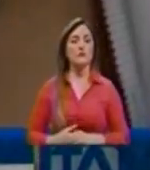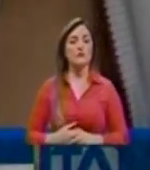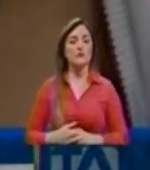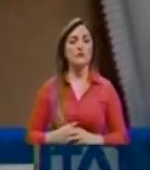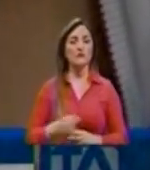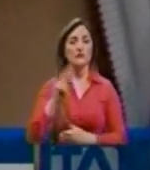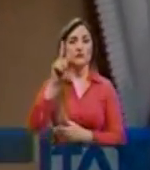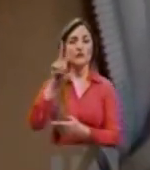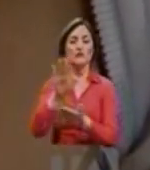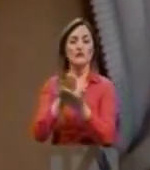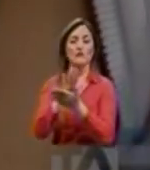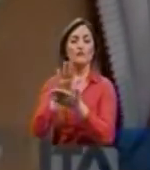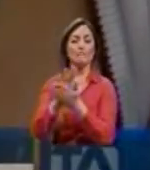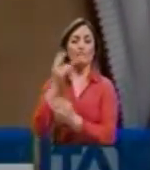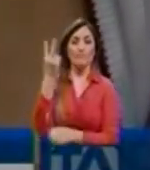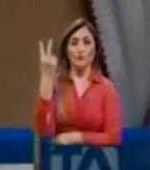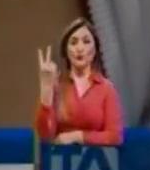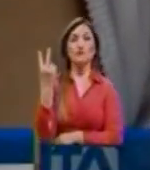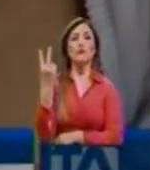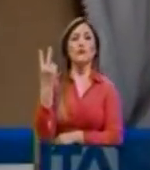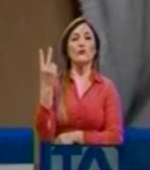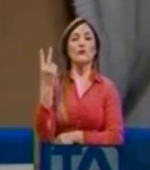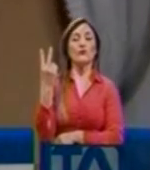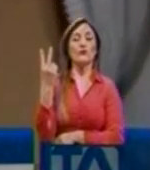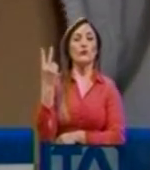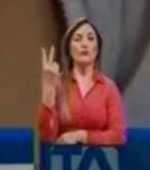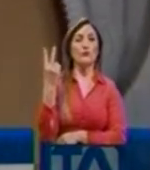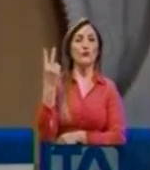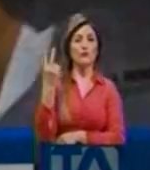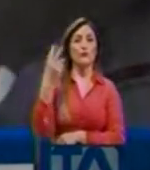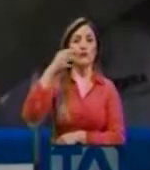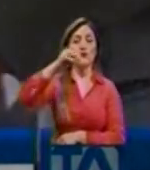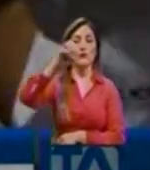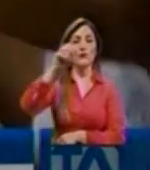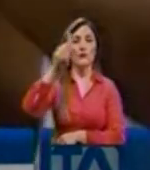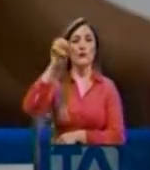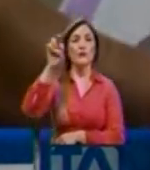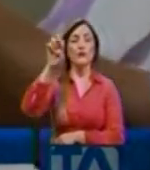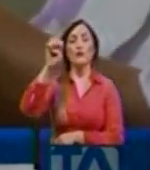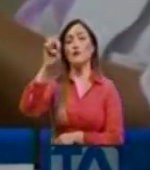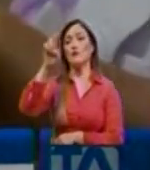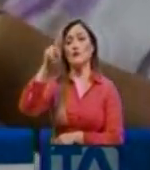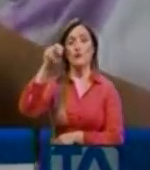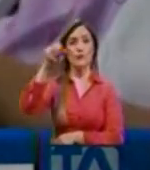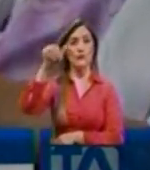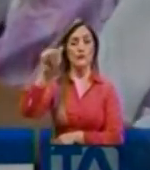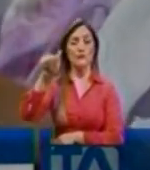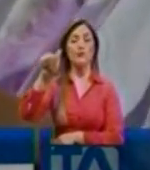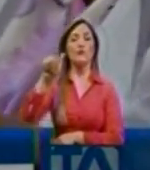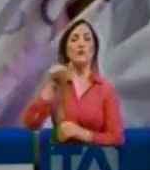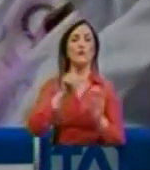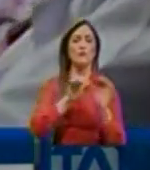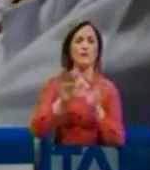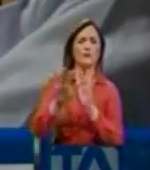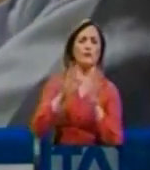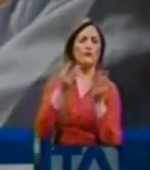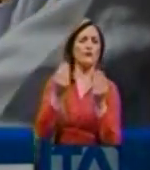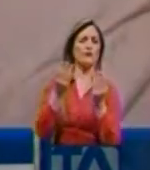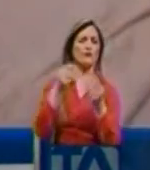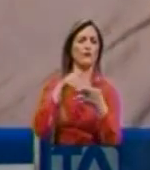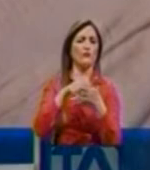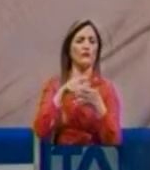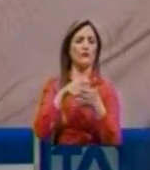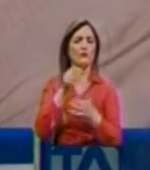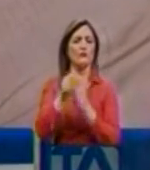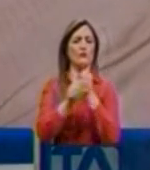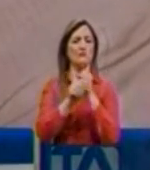unidades educativas, como mencionaba, en la unidad educativa La Moderna, había un universo de estudiantes antes para vacunar de